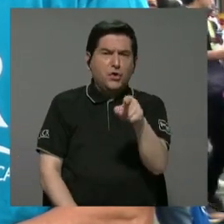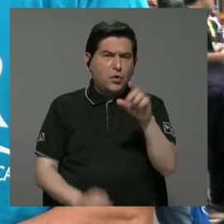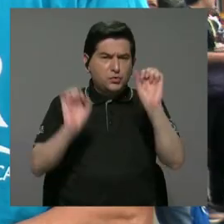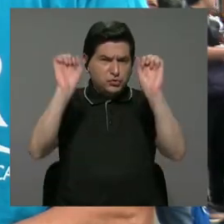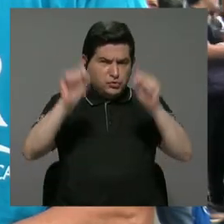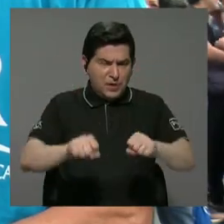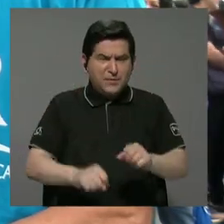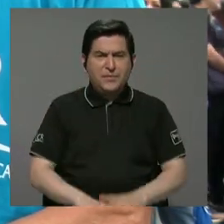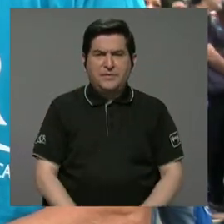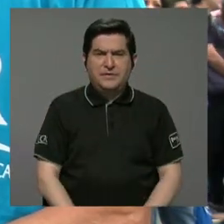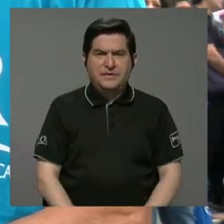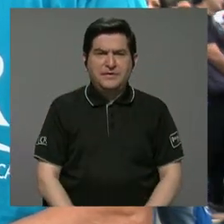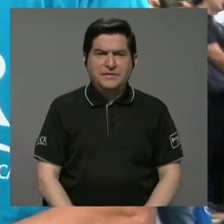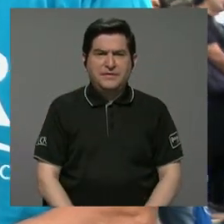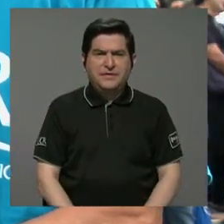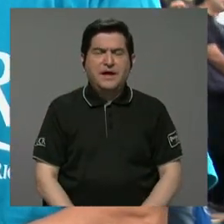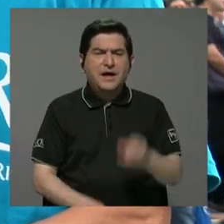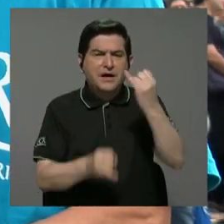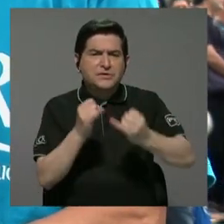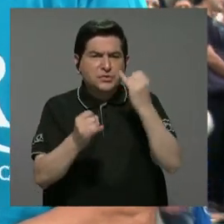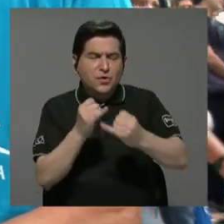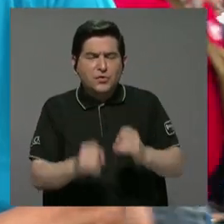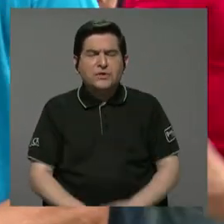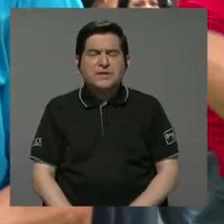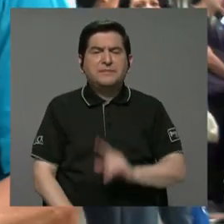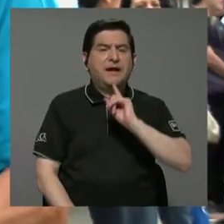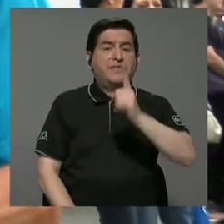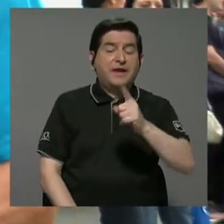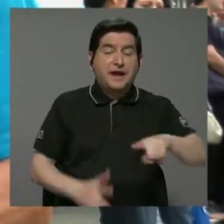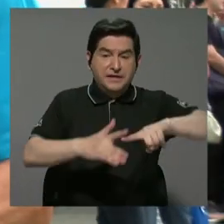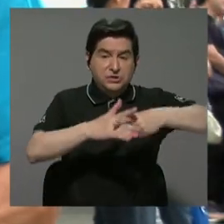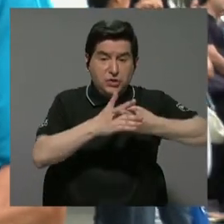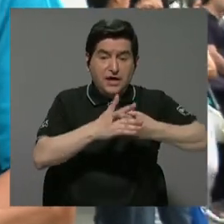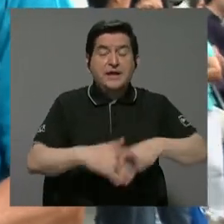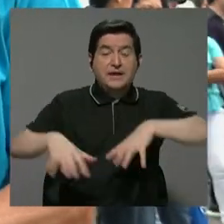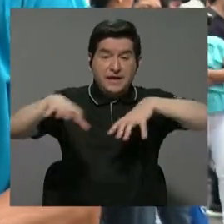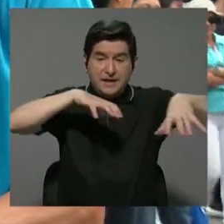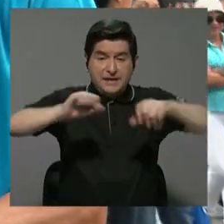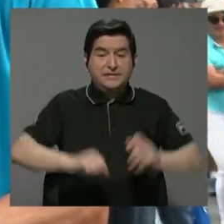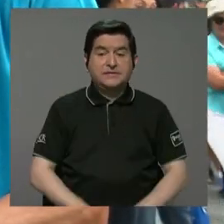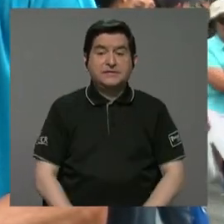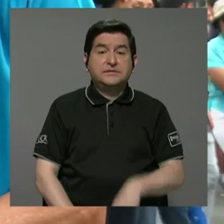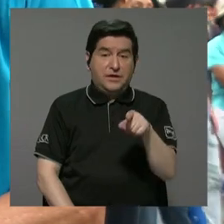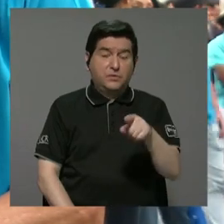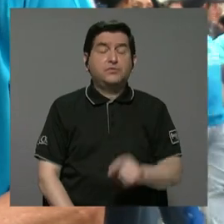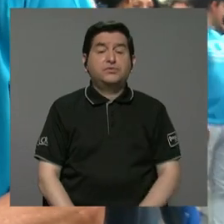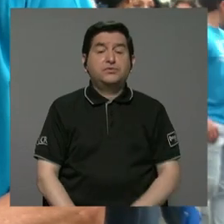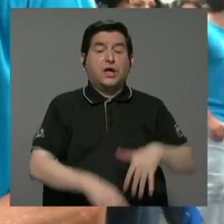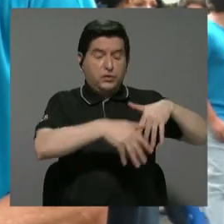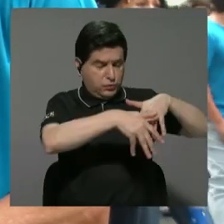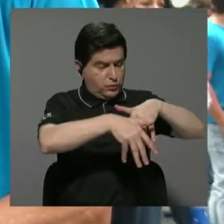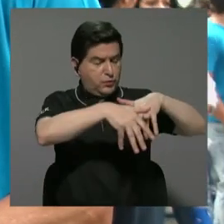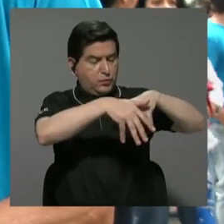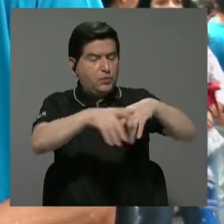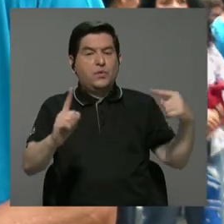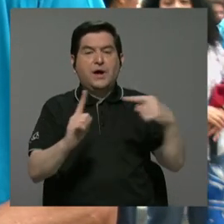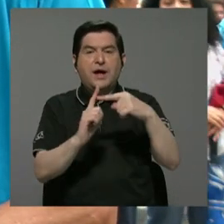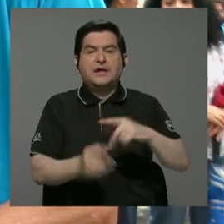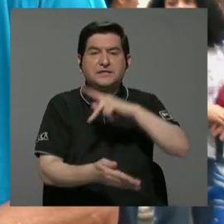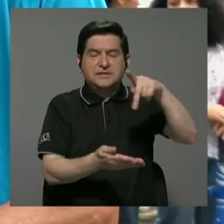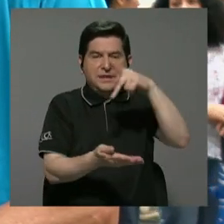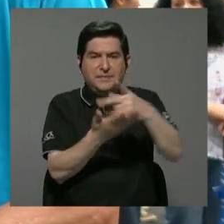dé sus últimas palabras para el inicio de esta jornada, donde usted se apresta a recorrer hasta la Plaza